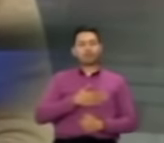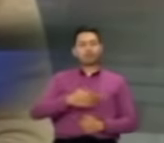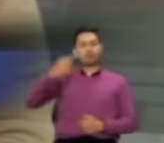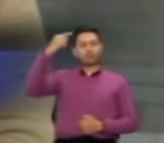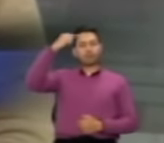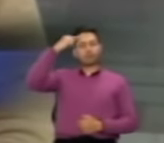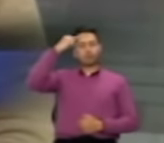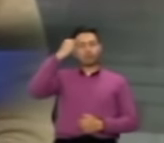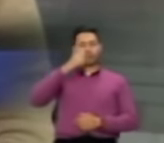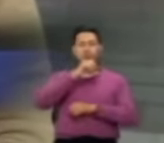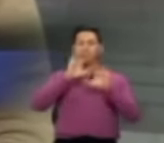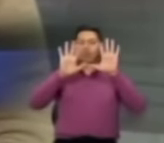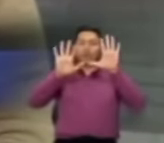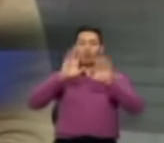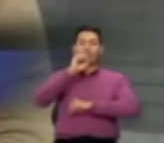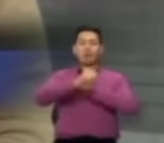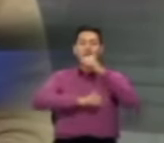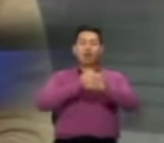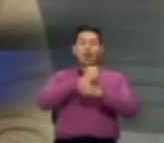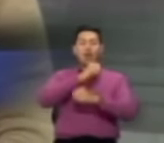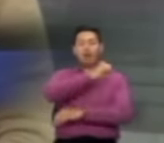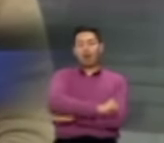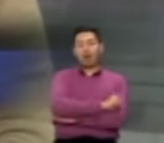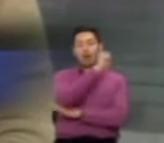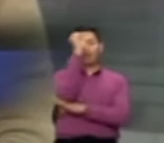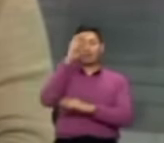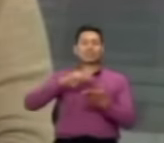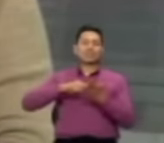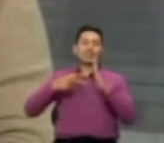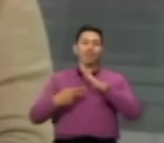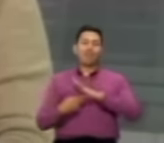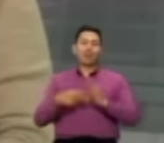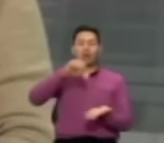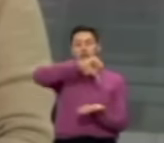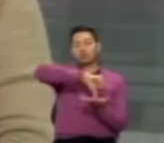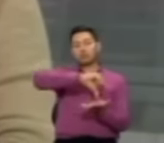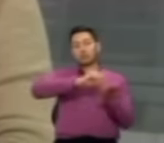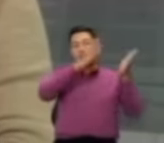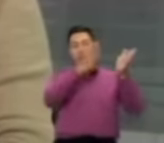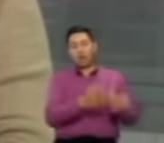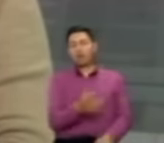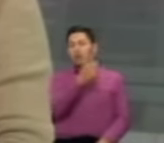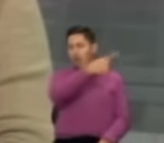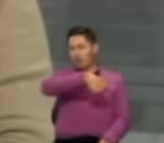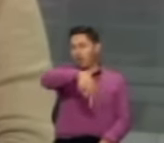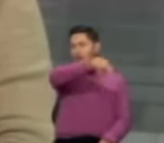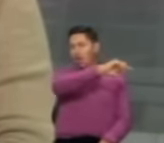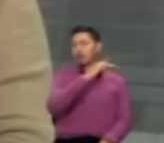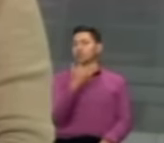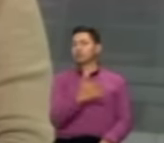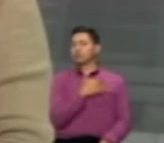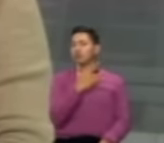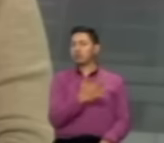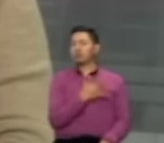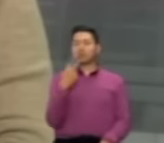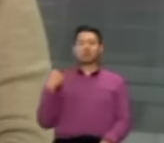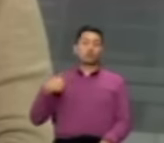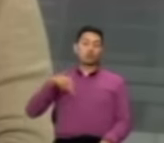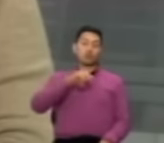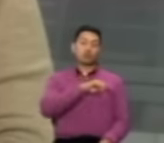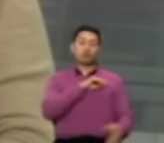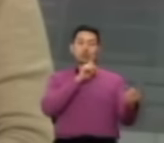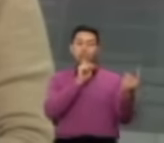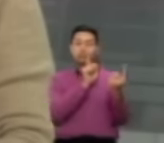en función de la valoración de los ciudadanos. Para los ciudadanos o para aquellos con los que contactamos permanentemente como